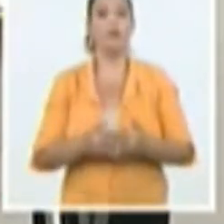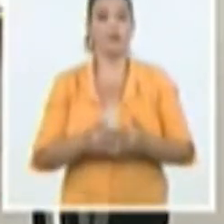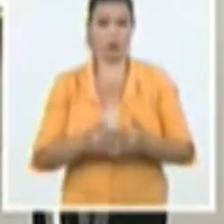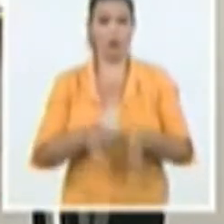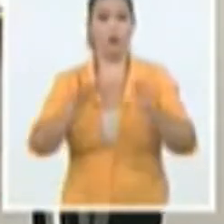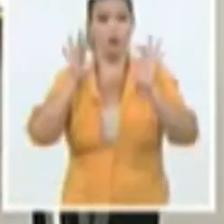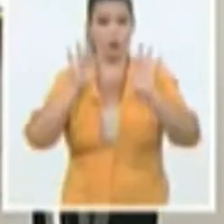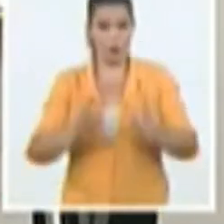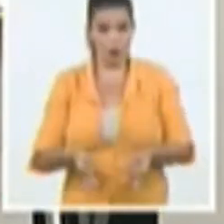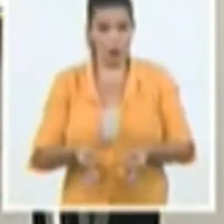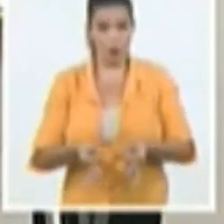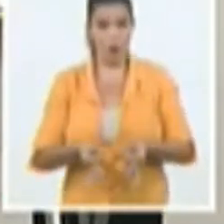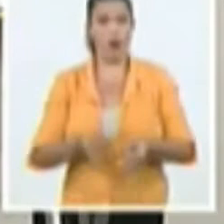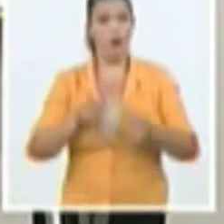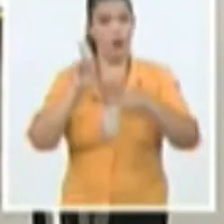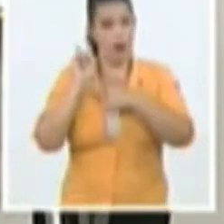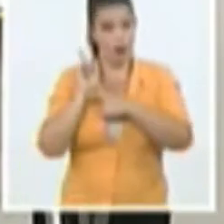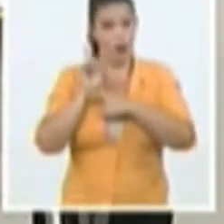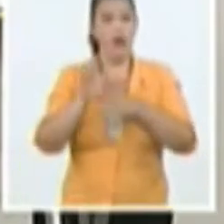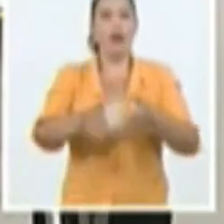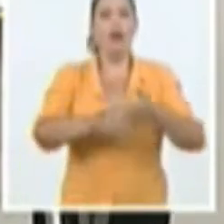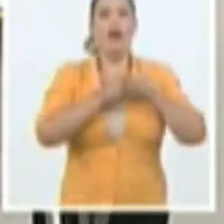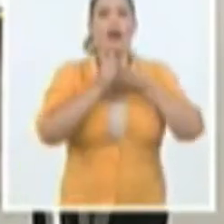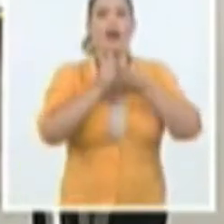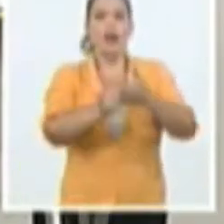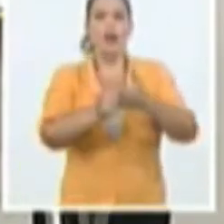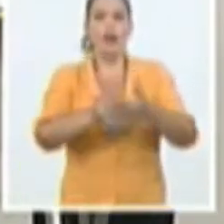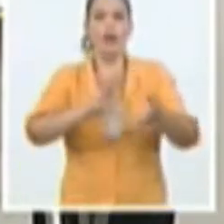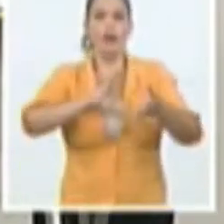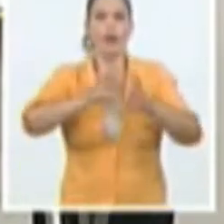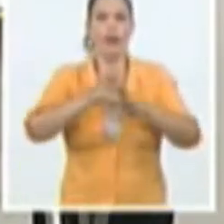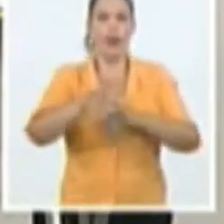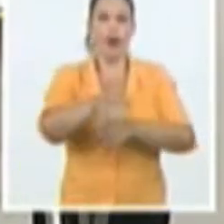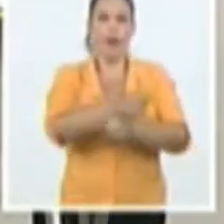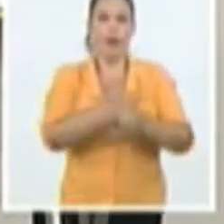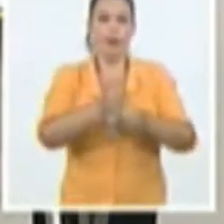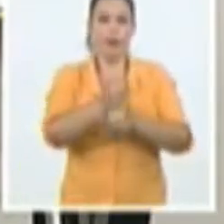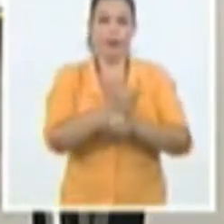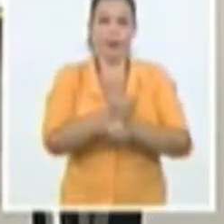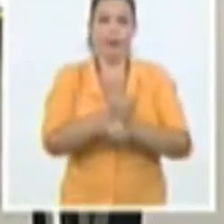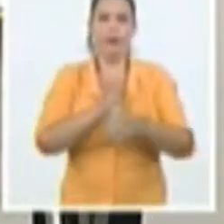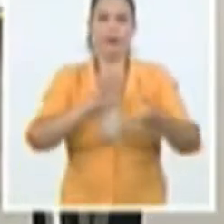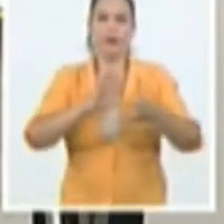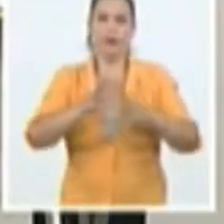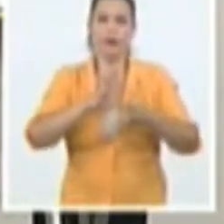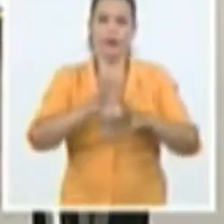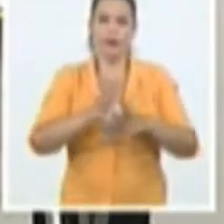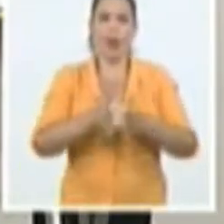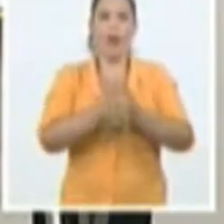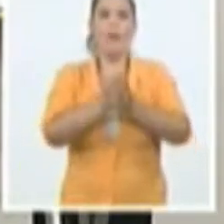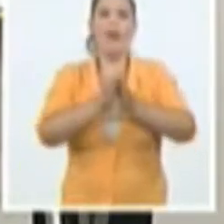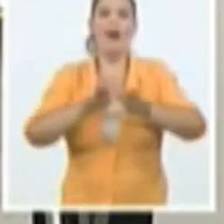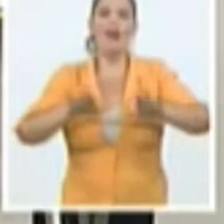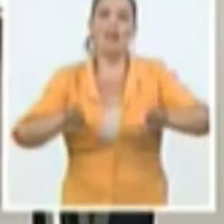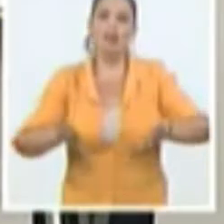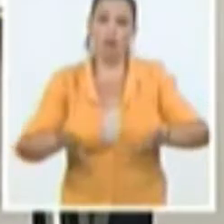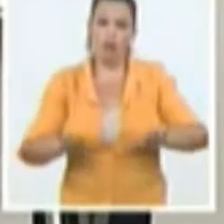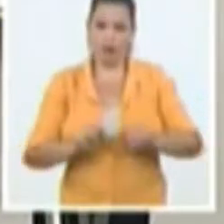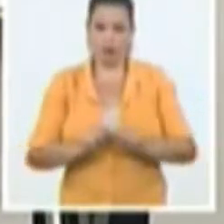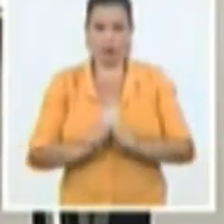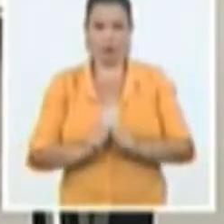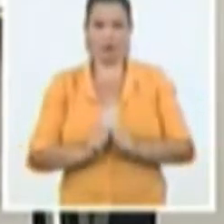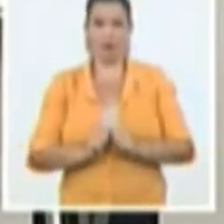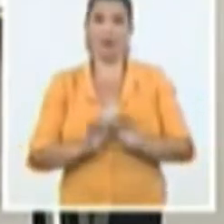gurú sobre el uso de estos métodos supuestamente pacíficos para